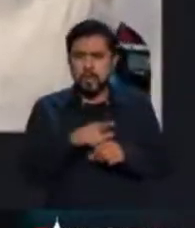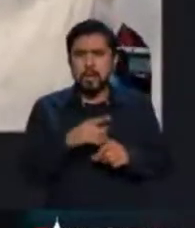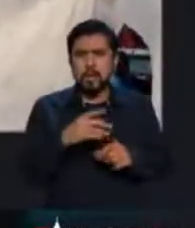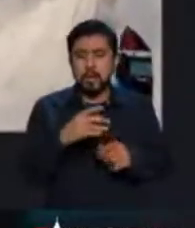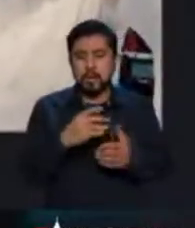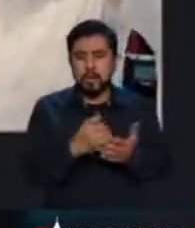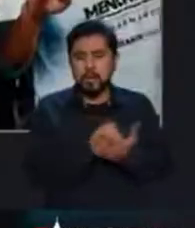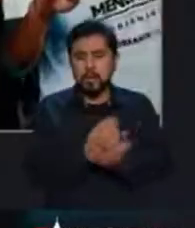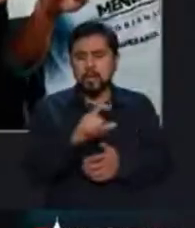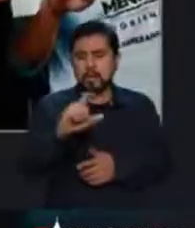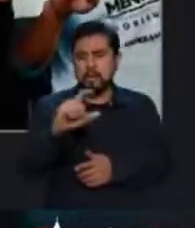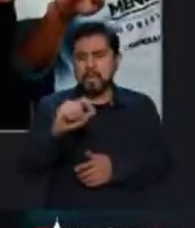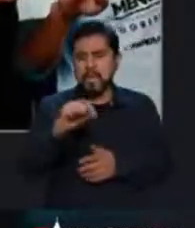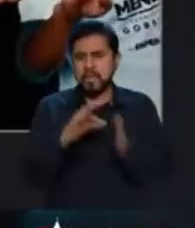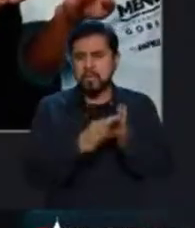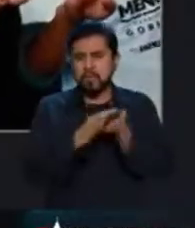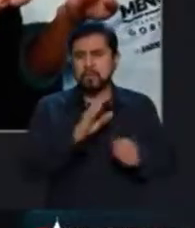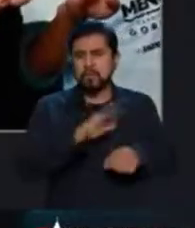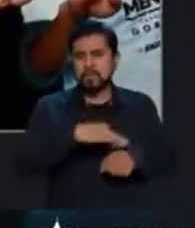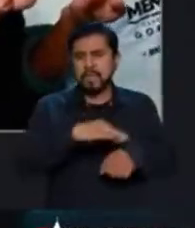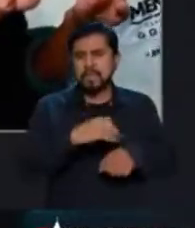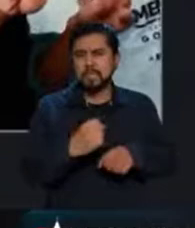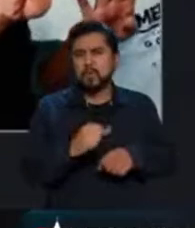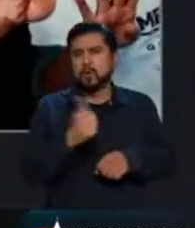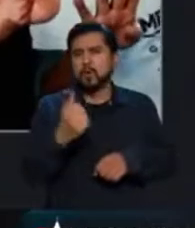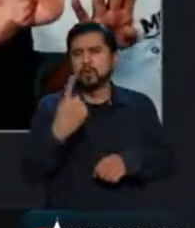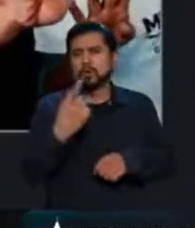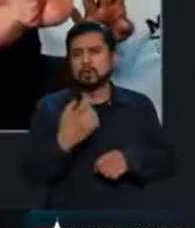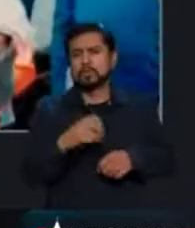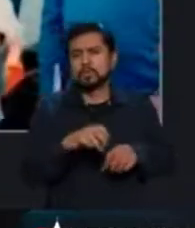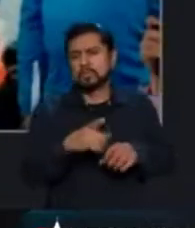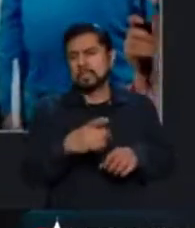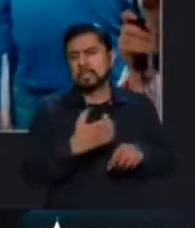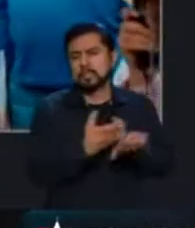de 20 puntos y en algunos estados ya van en 30.